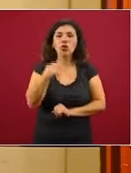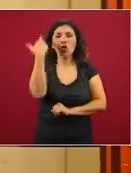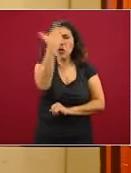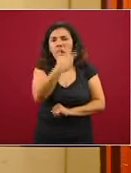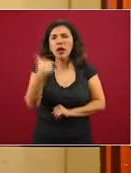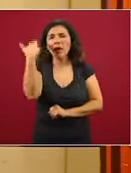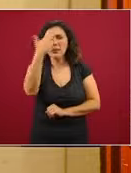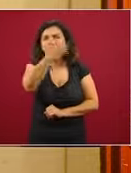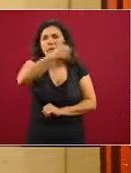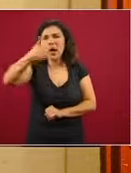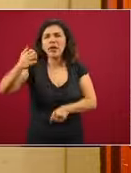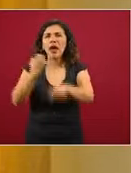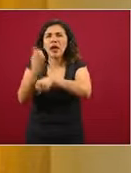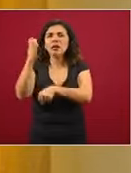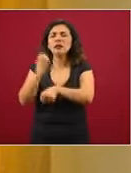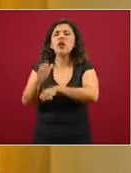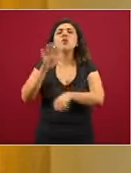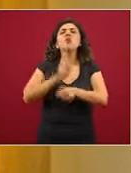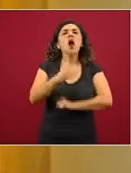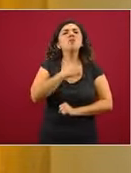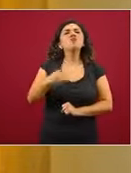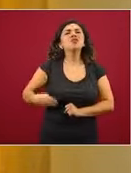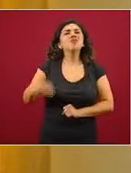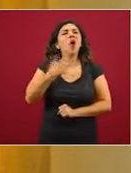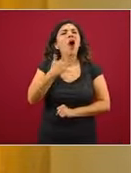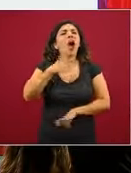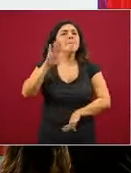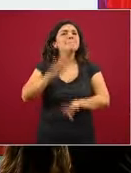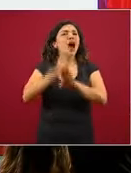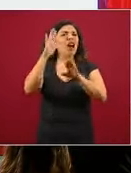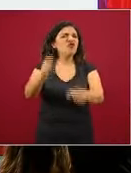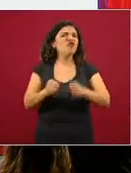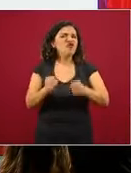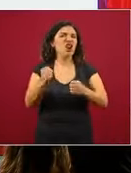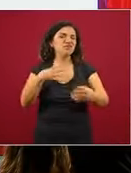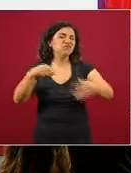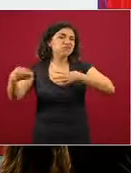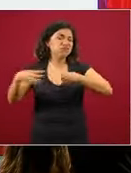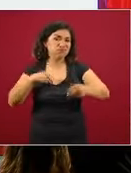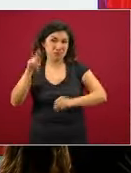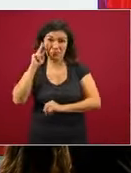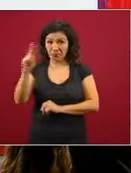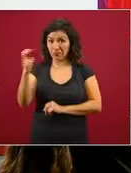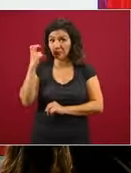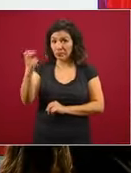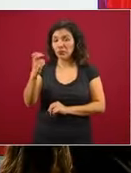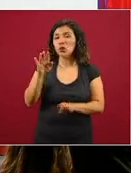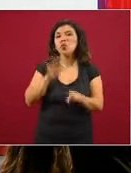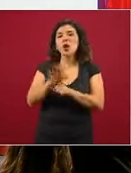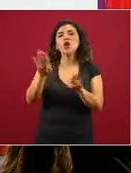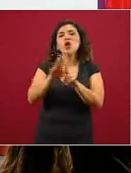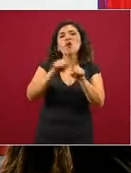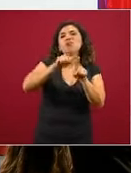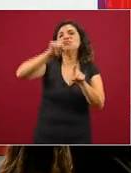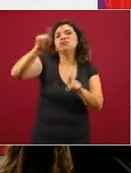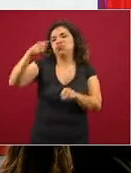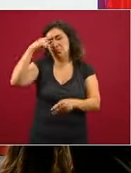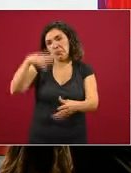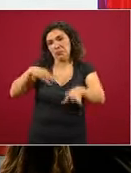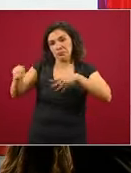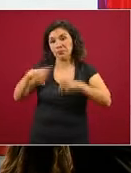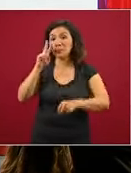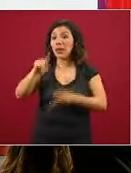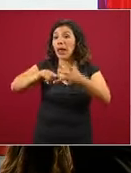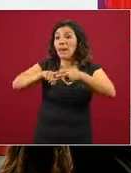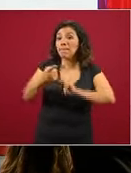estados también cuáles son los municipios que tienen el comportamiento más importante en relación a su curva epidémica.